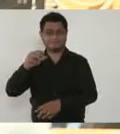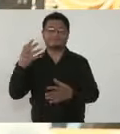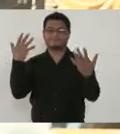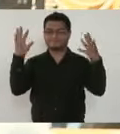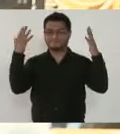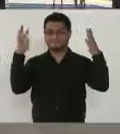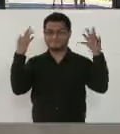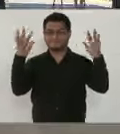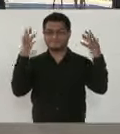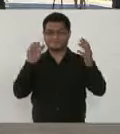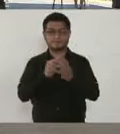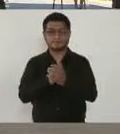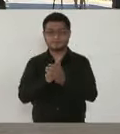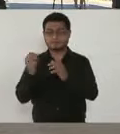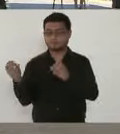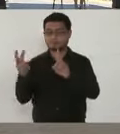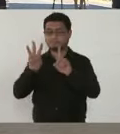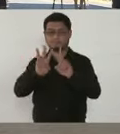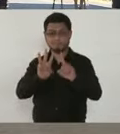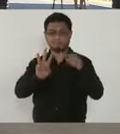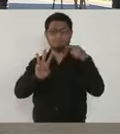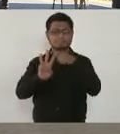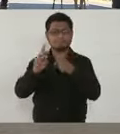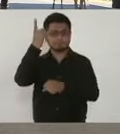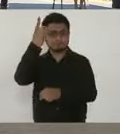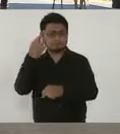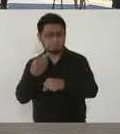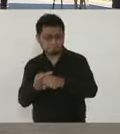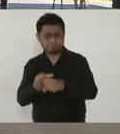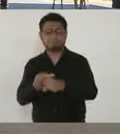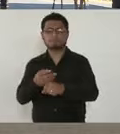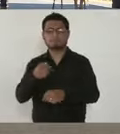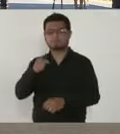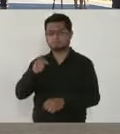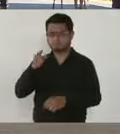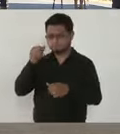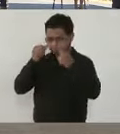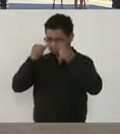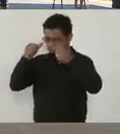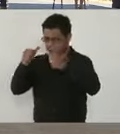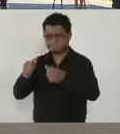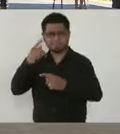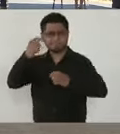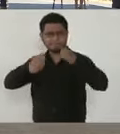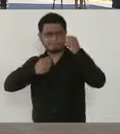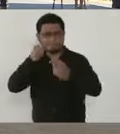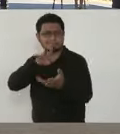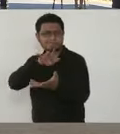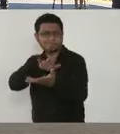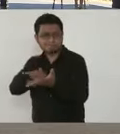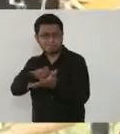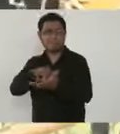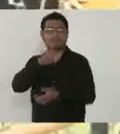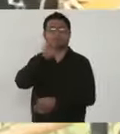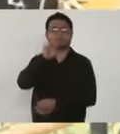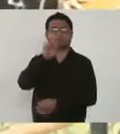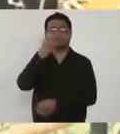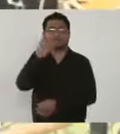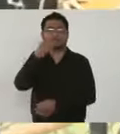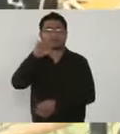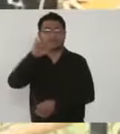el director general del Fondo Nacional de Fomento al Turismo, Rogelio Jiménez Pons,